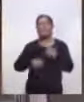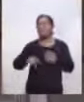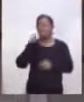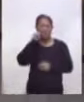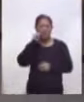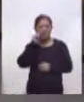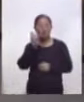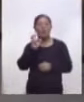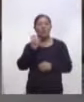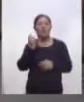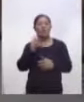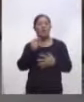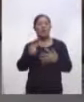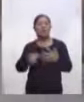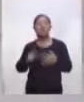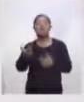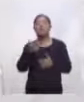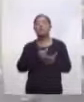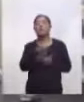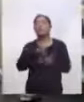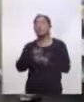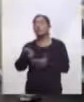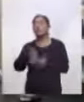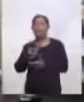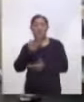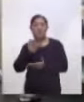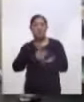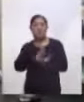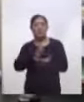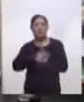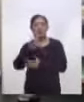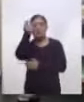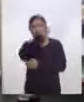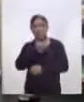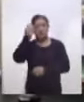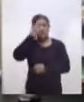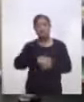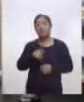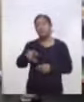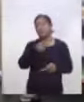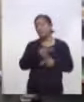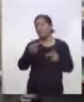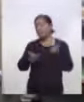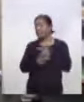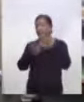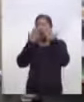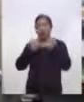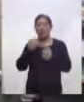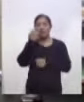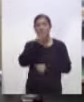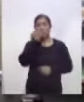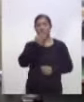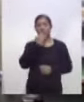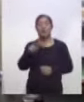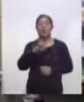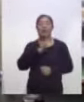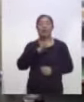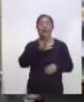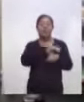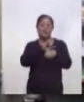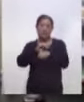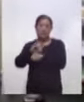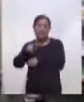año con un costo accesible en exámenes. Preparatoria abierta es un sistema no escolarizado que le permite a tanto